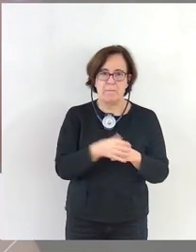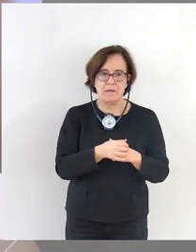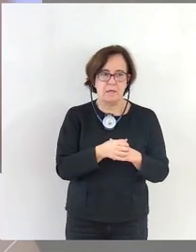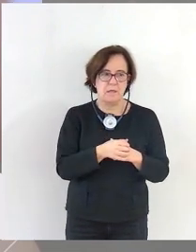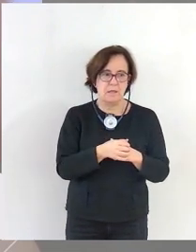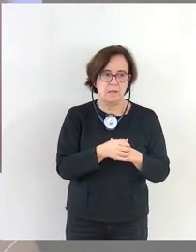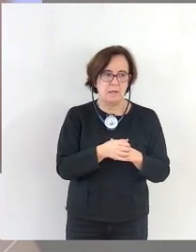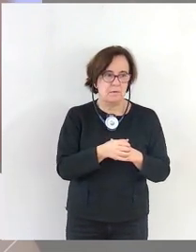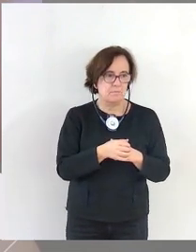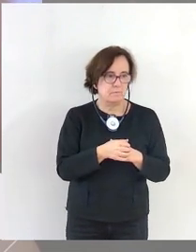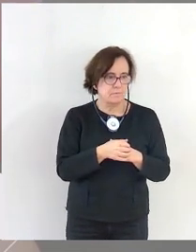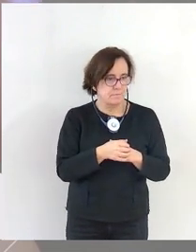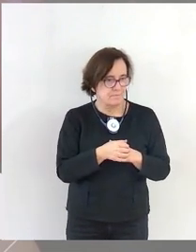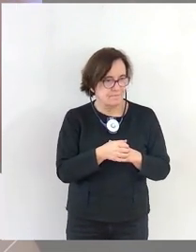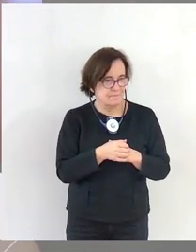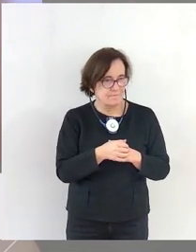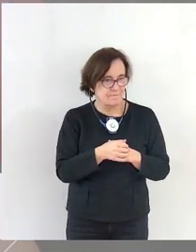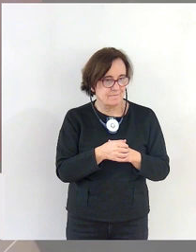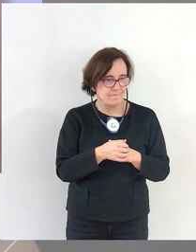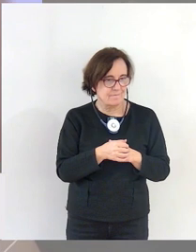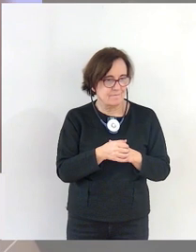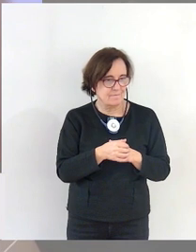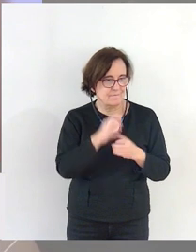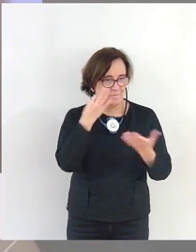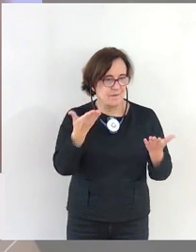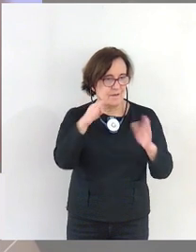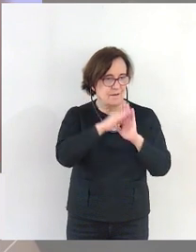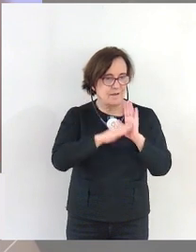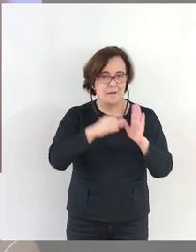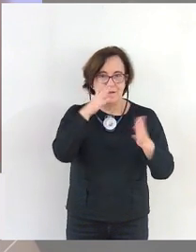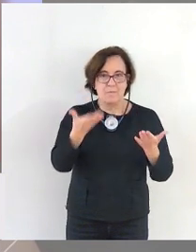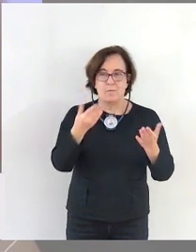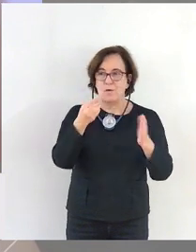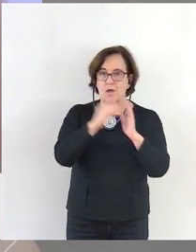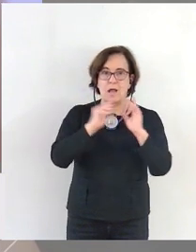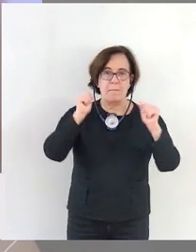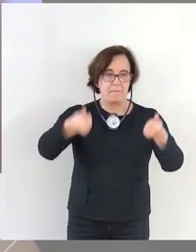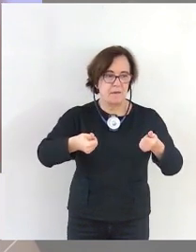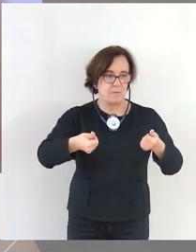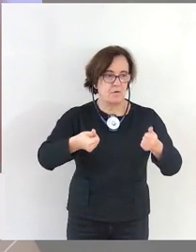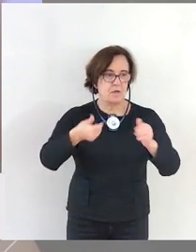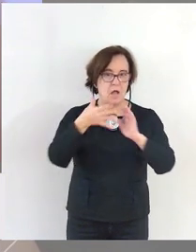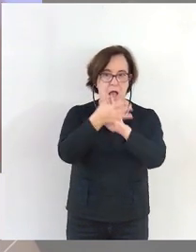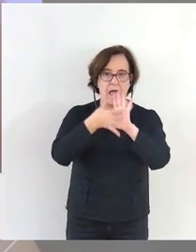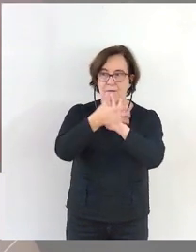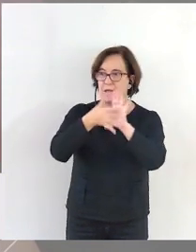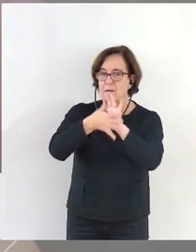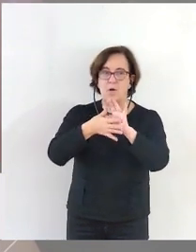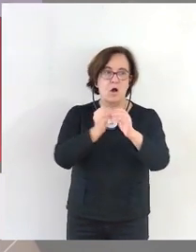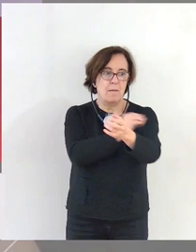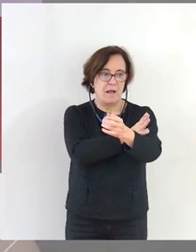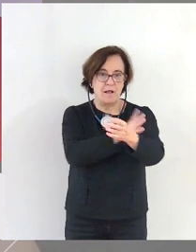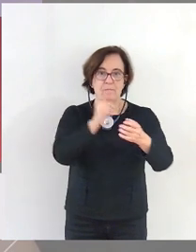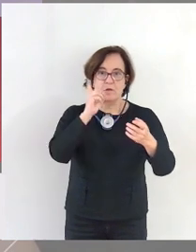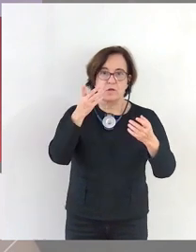los tres puntos principales de puntos de partida que tenemos que tener en cuenta cuando hablemos del empoderamiento de J Antonio desde tu